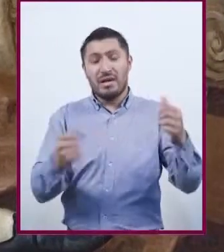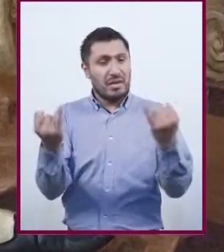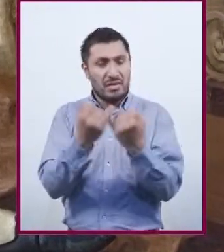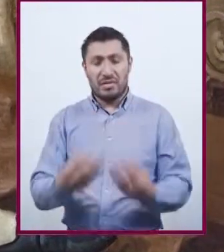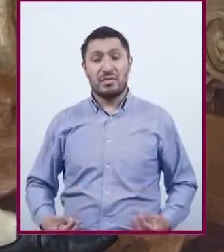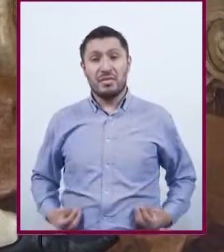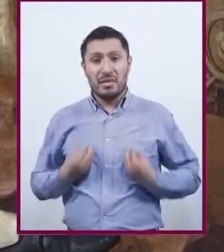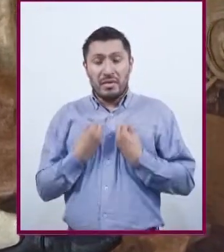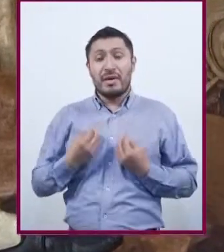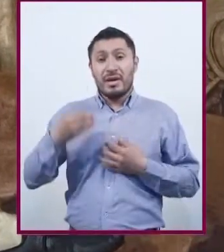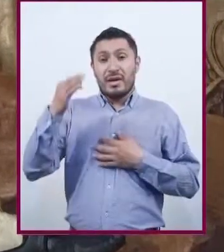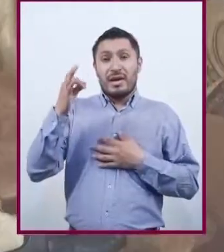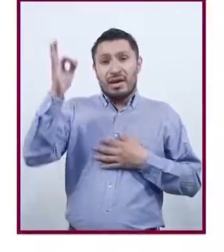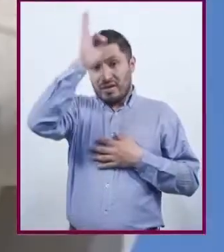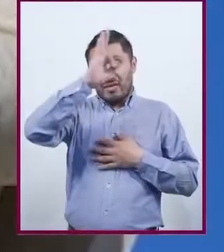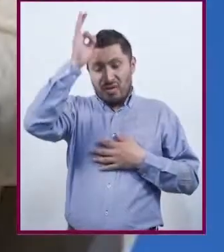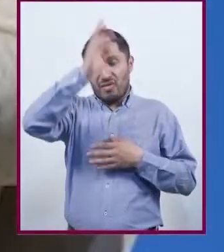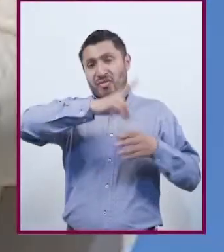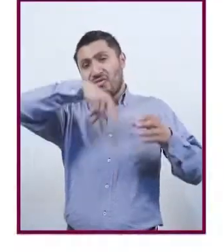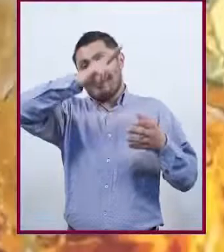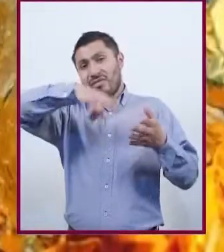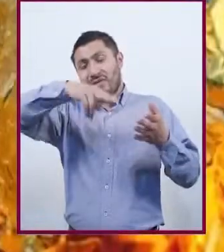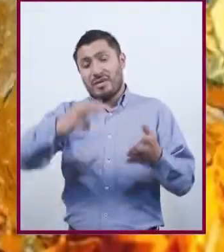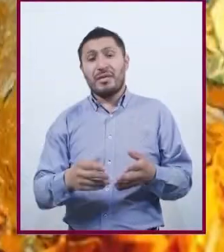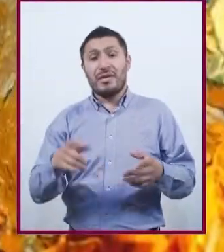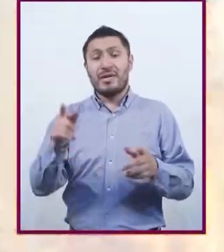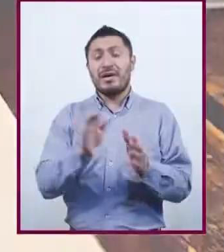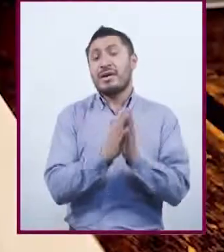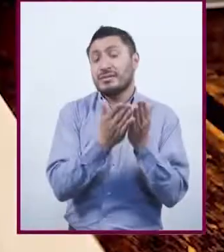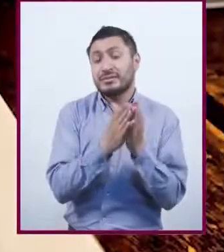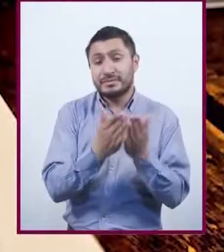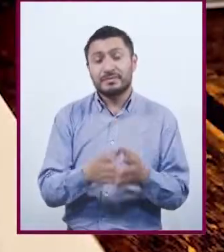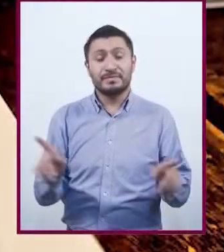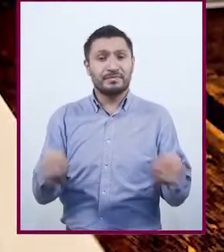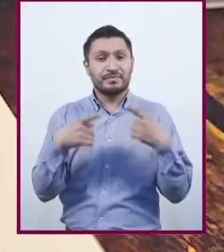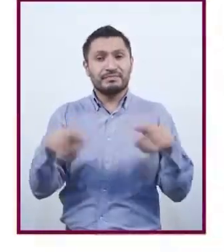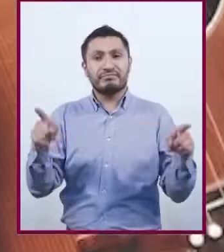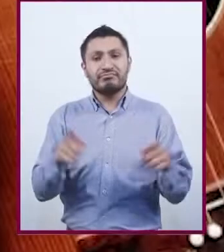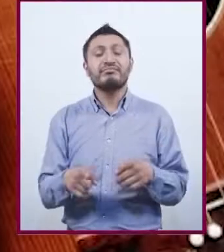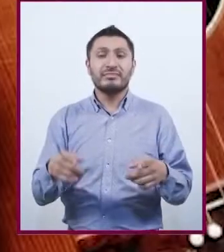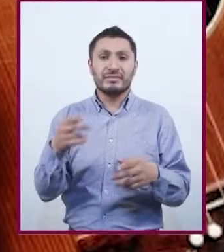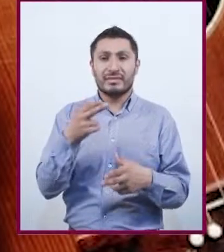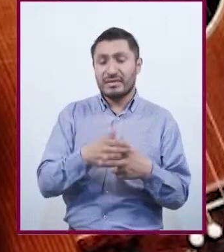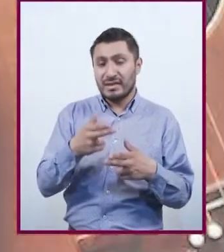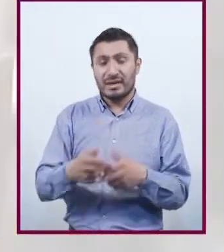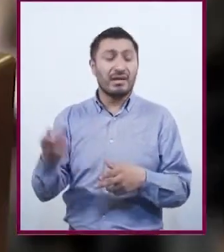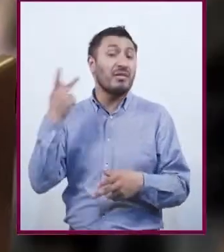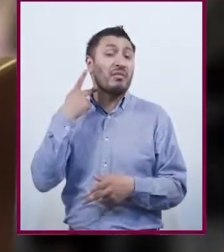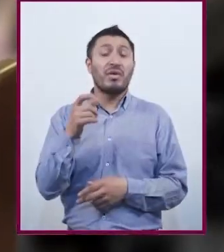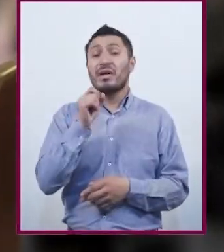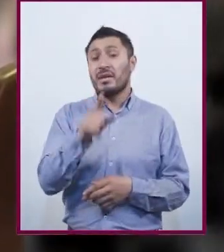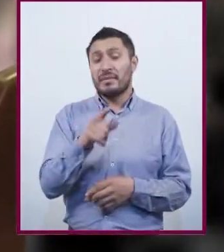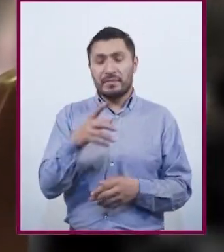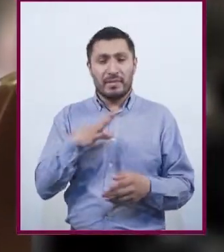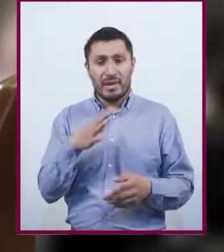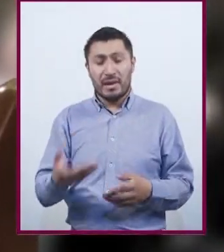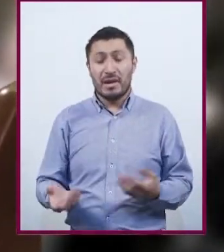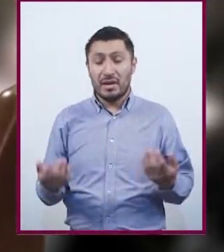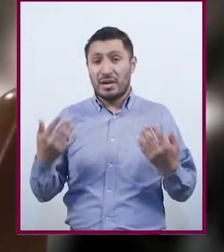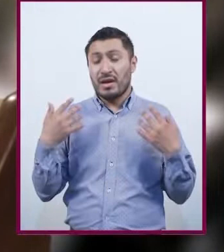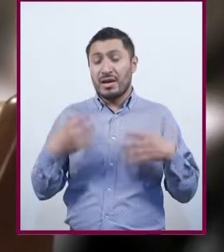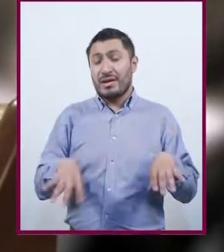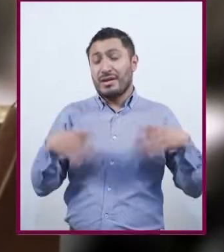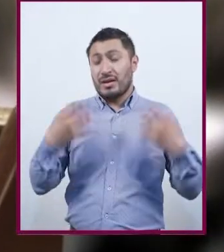en el arte como en la vida. La filosofía, la pintura, la literatura, la música y hasta la política